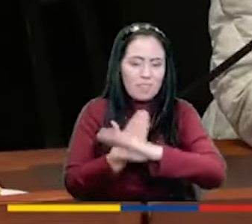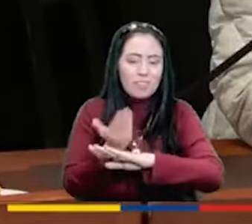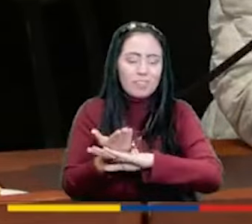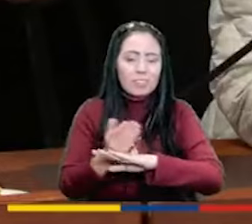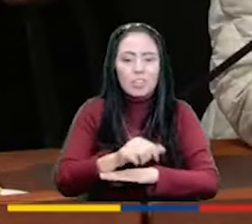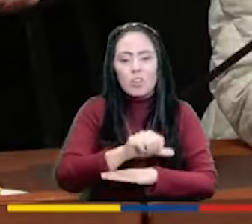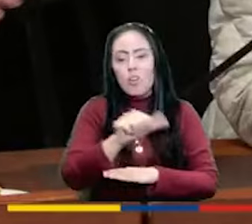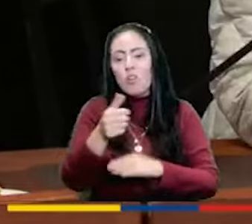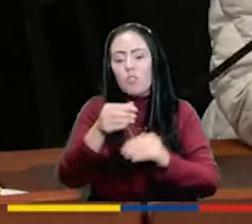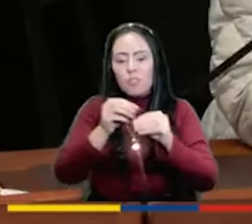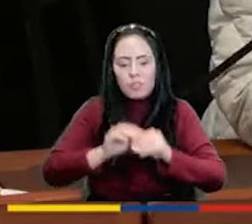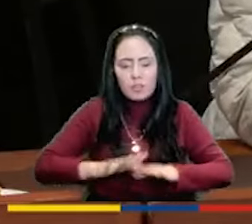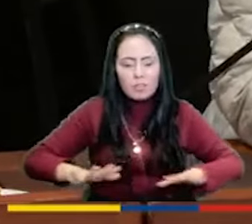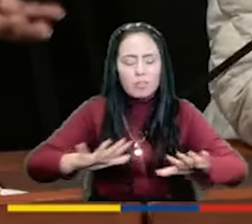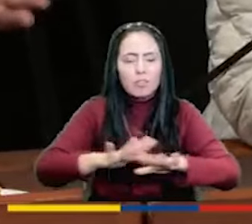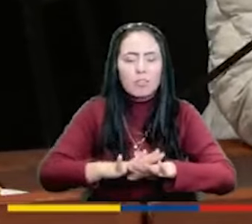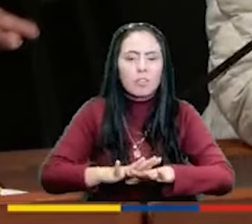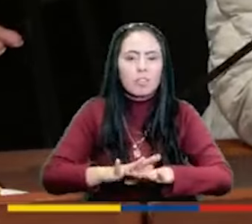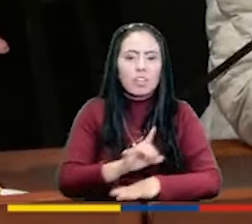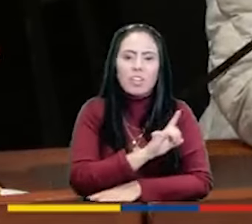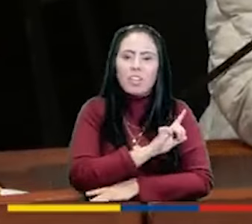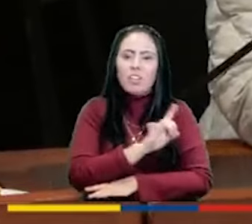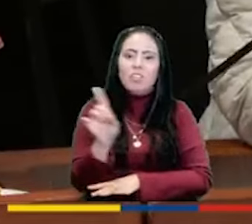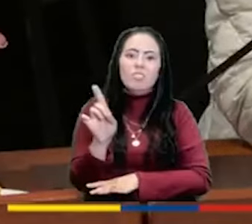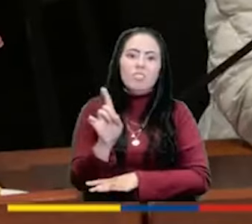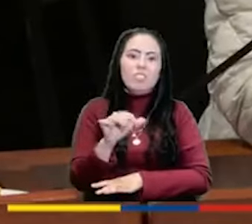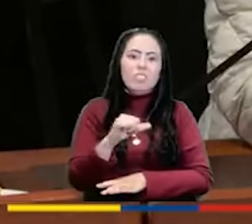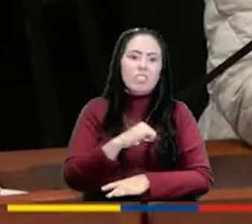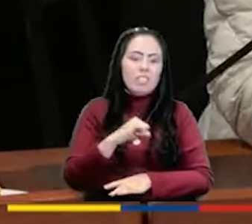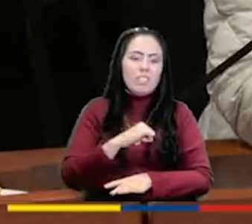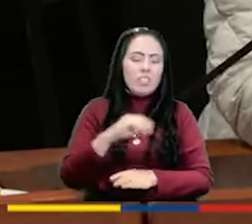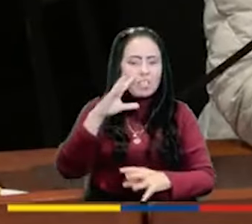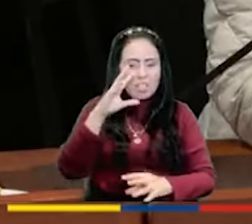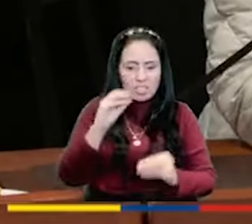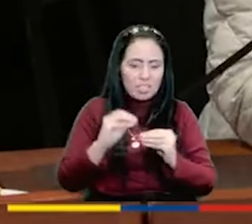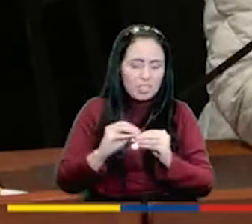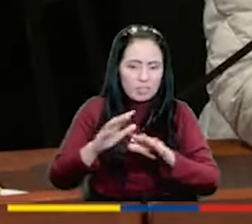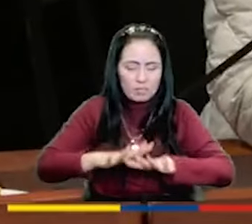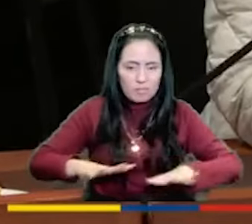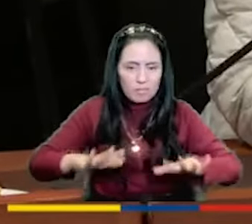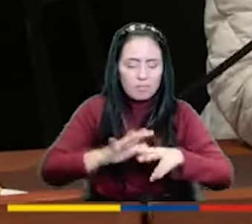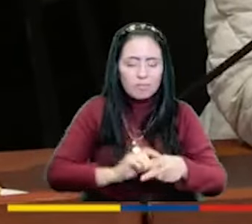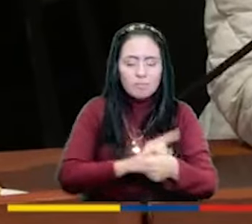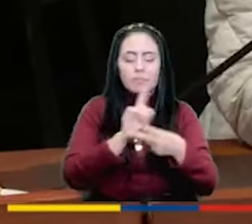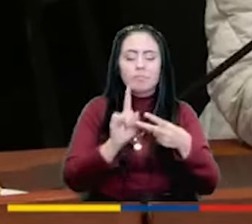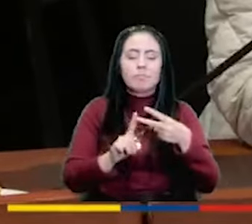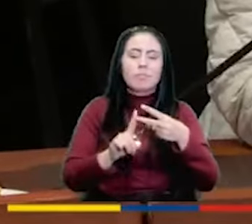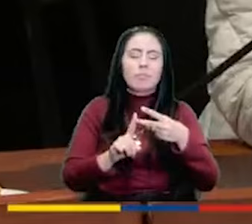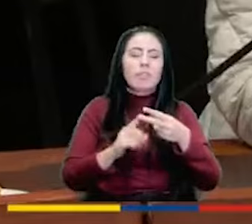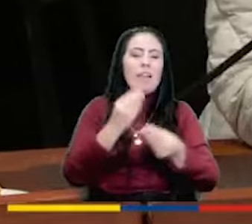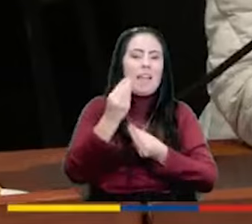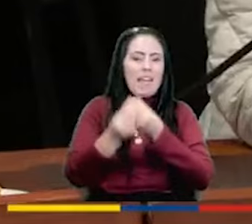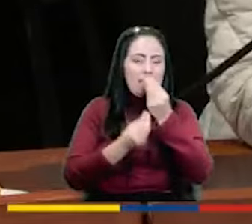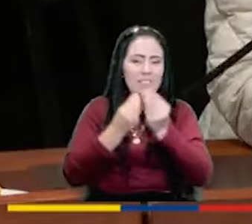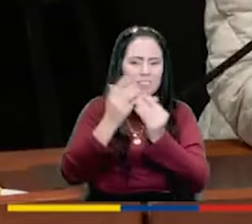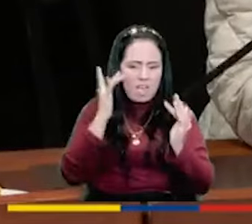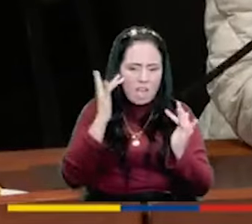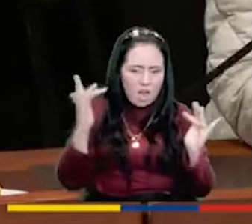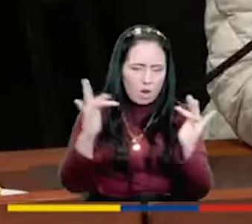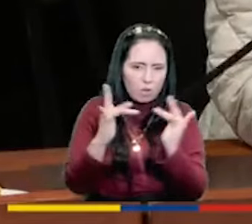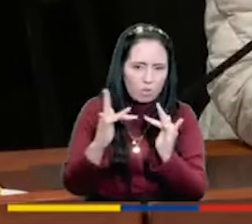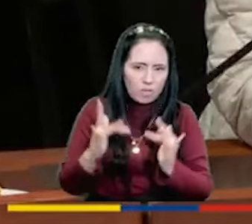otros territorios que no tienen las mismas condiciones. Segundo, tenemos que hacer una